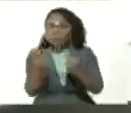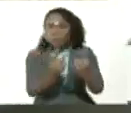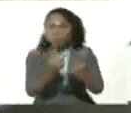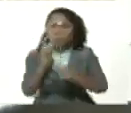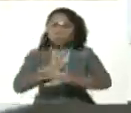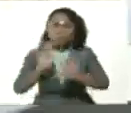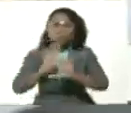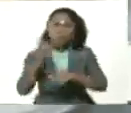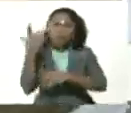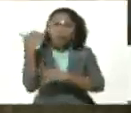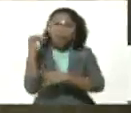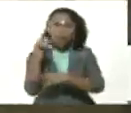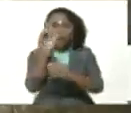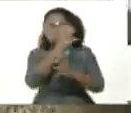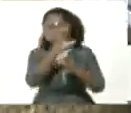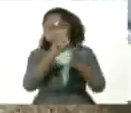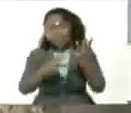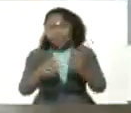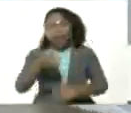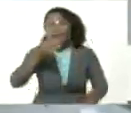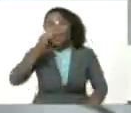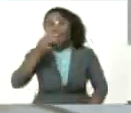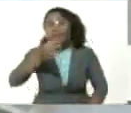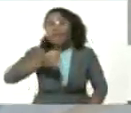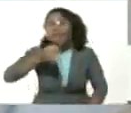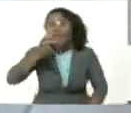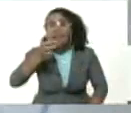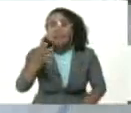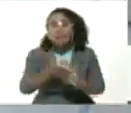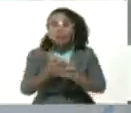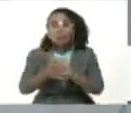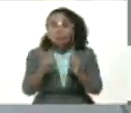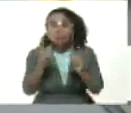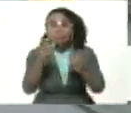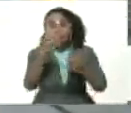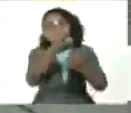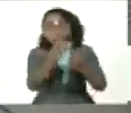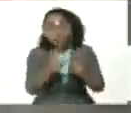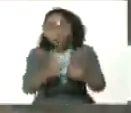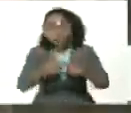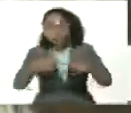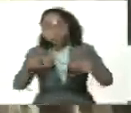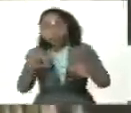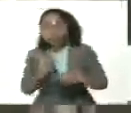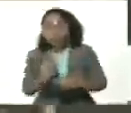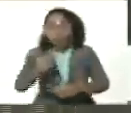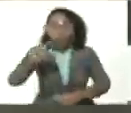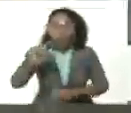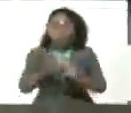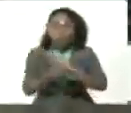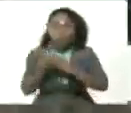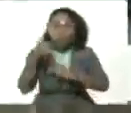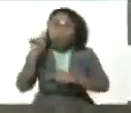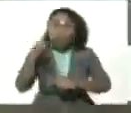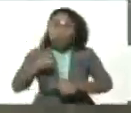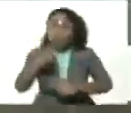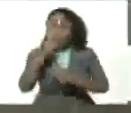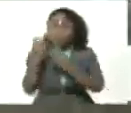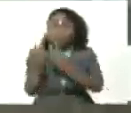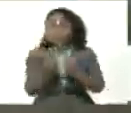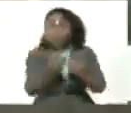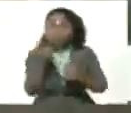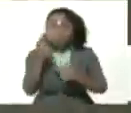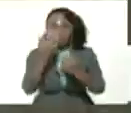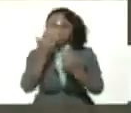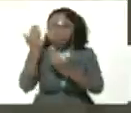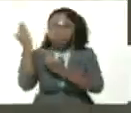tenemos clasificado el café verde por tamaño, arrancamos nuestro proceso productivo, el cual lo invito a que veamos